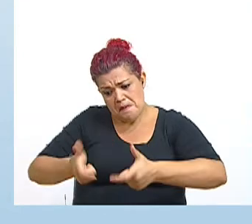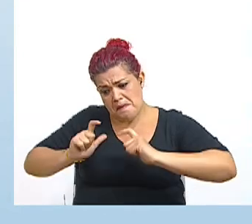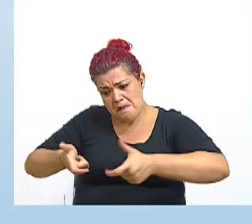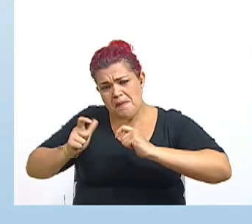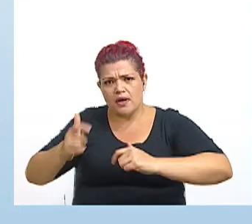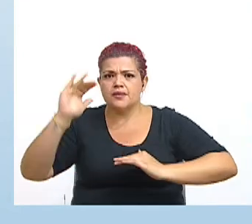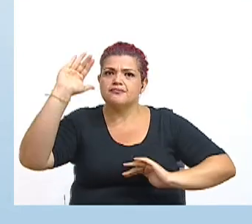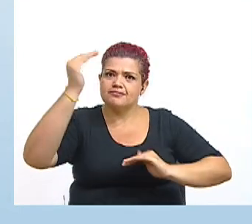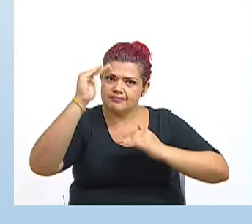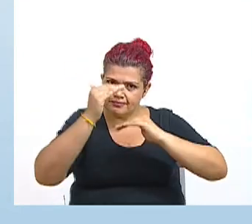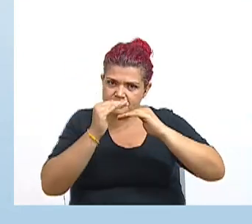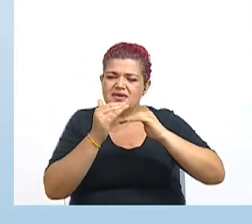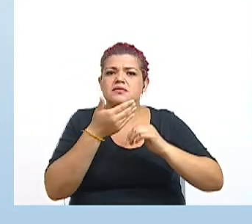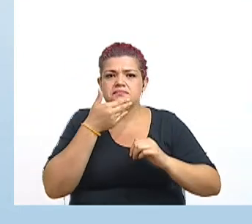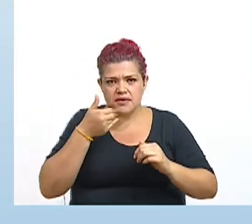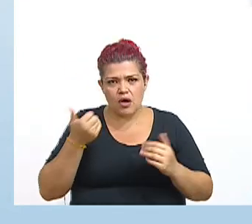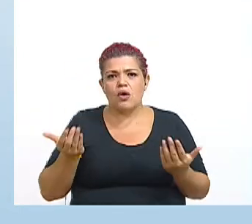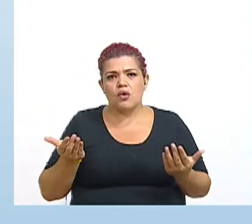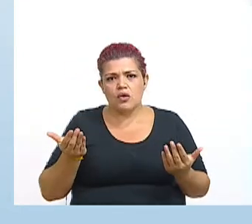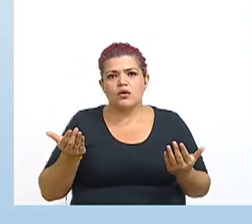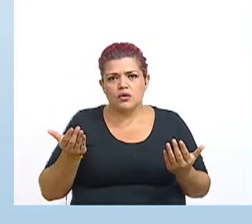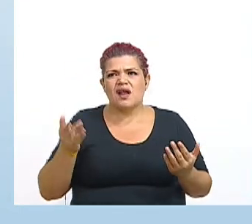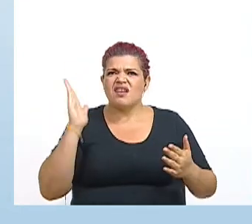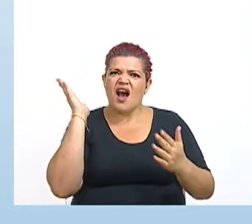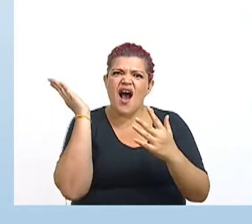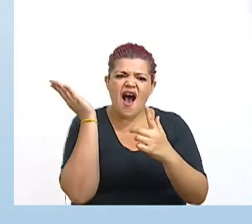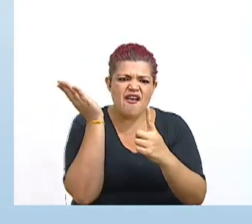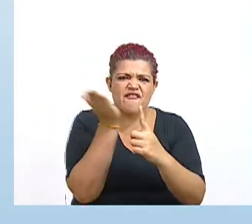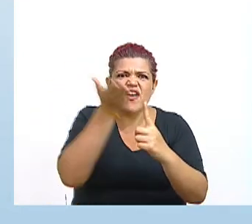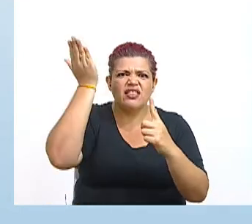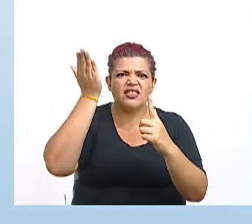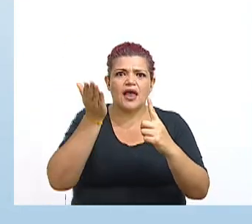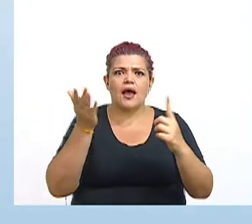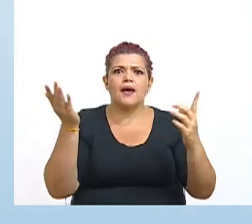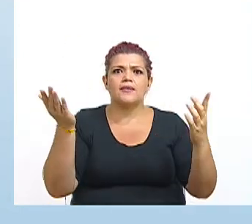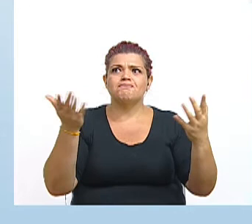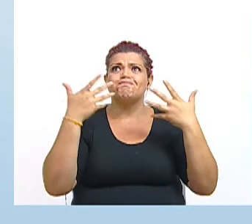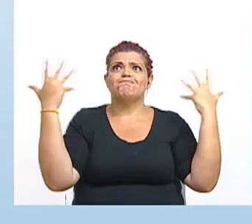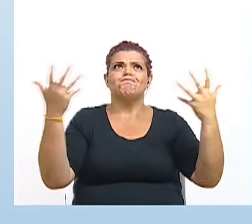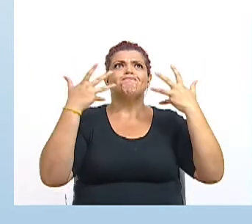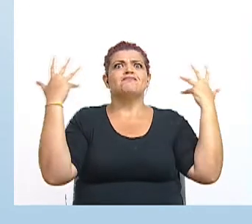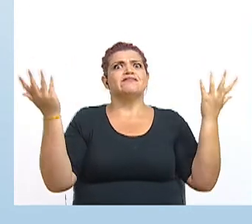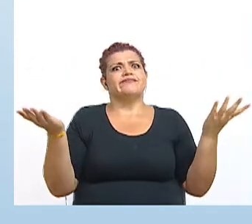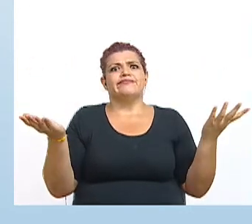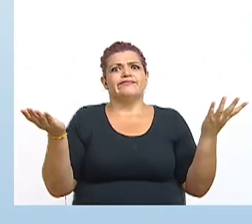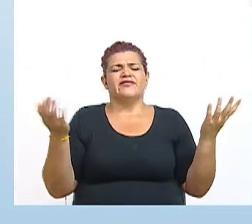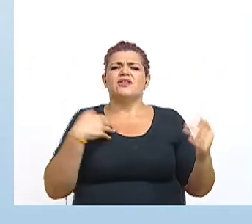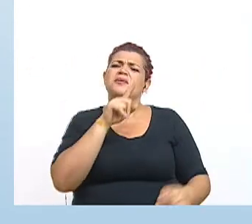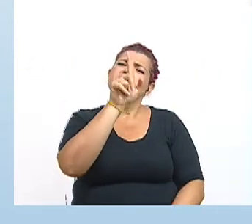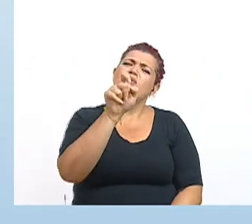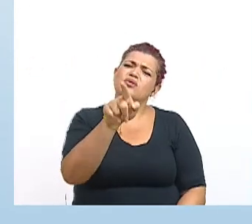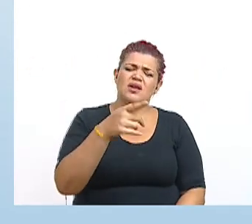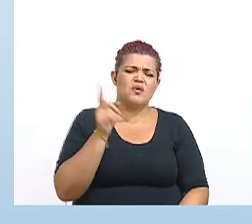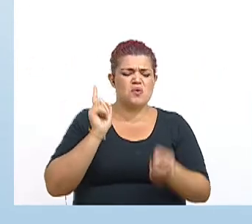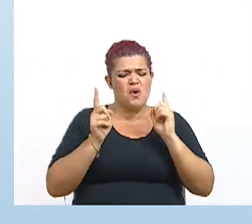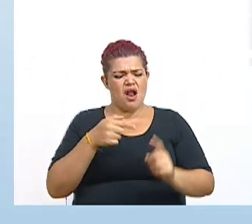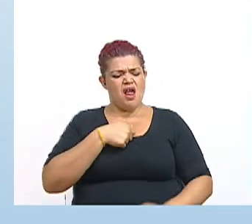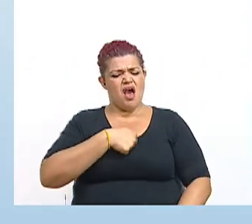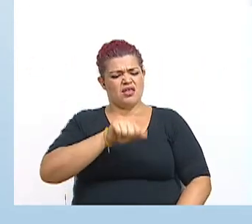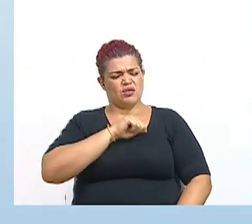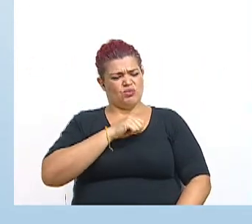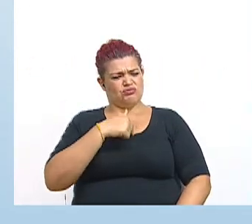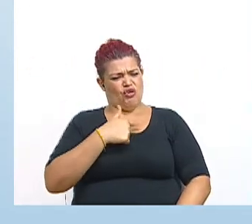el medio ambiente. Entonces yo les pregunto, ¿cuál debe ser nuestra actitud? ¿De